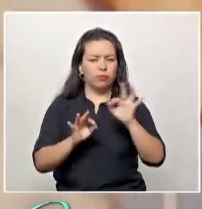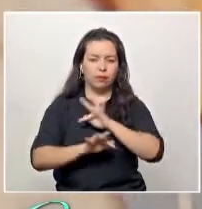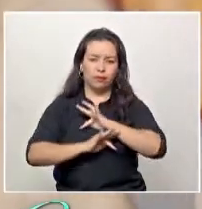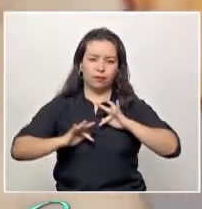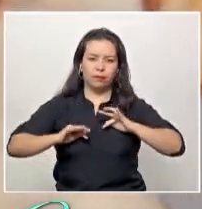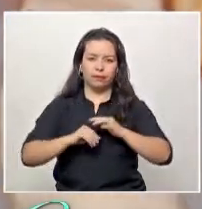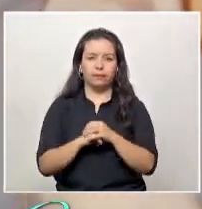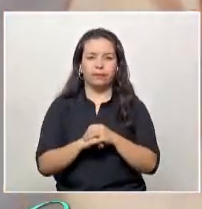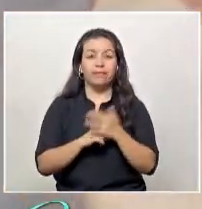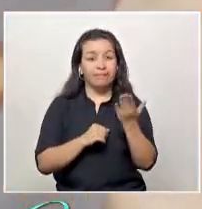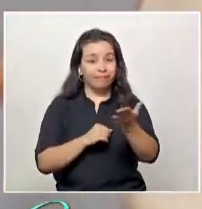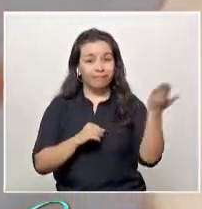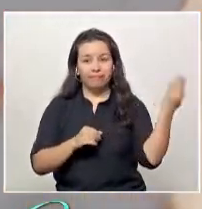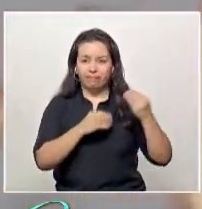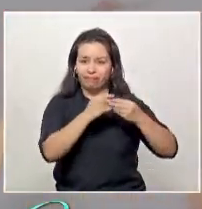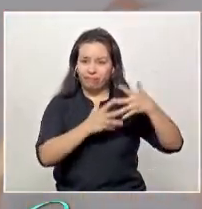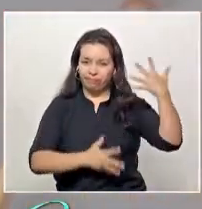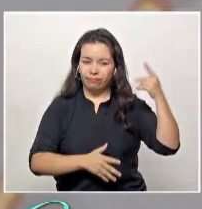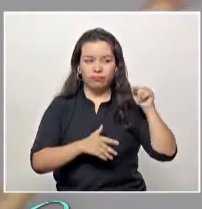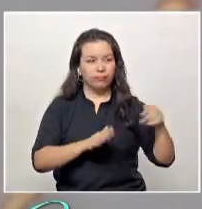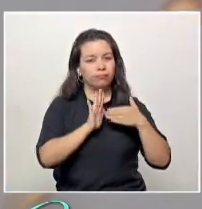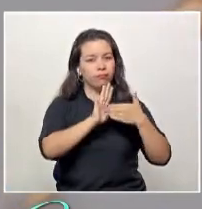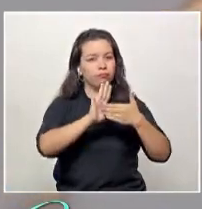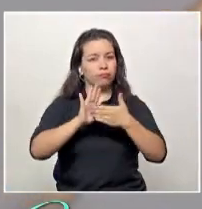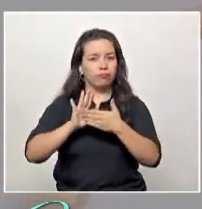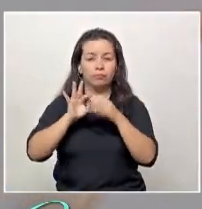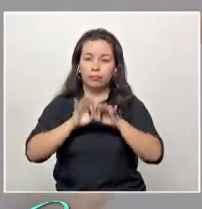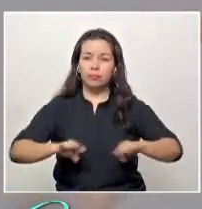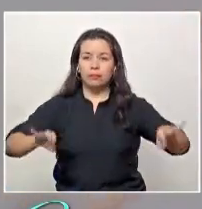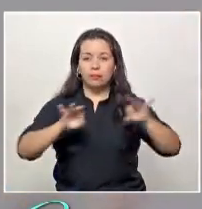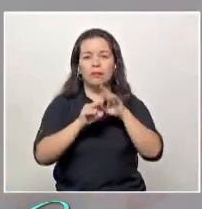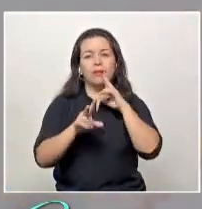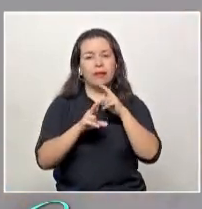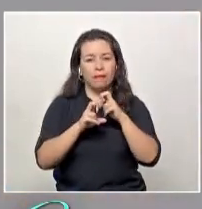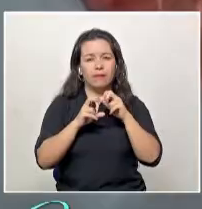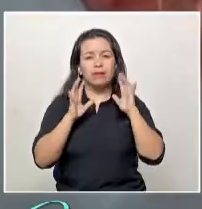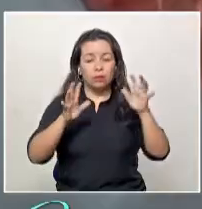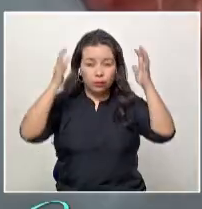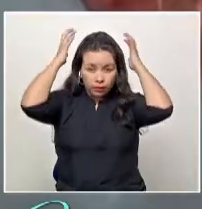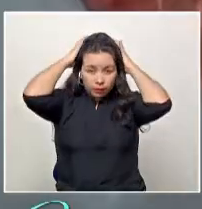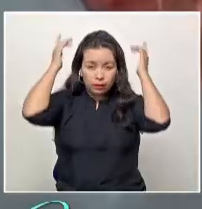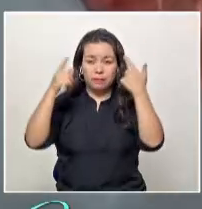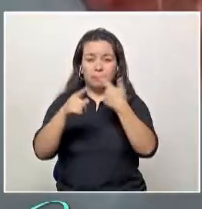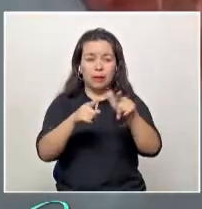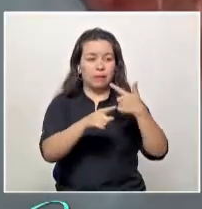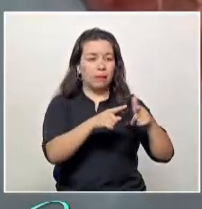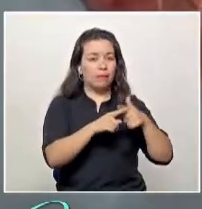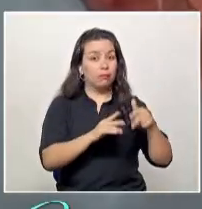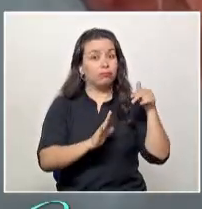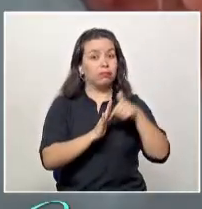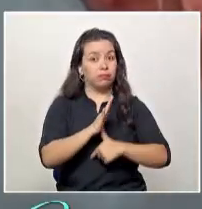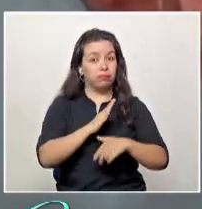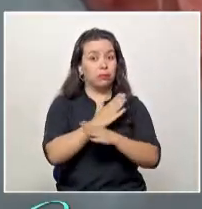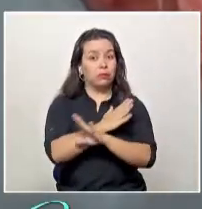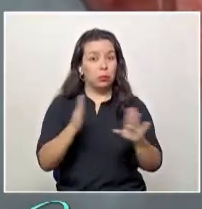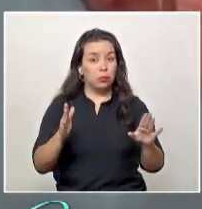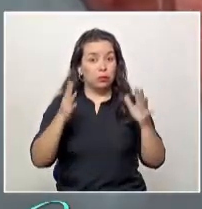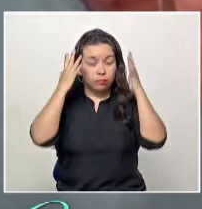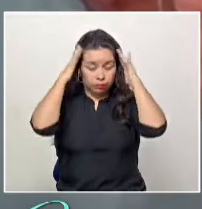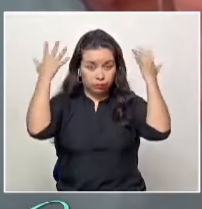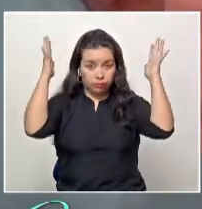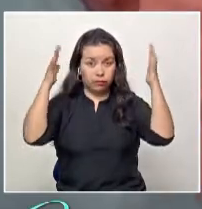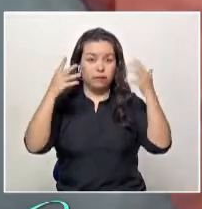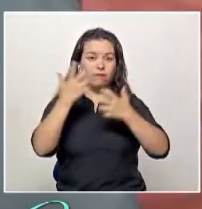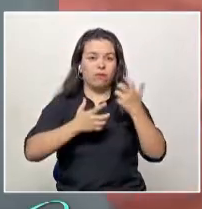tratamiento. Ahí ven ustedes toda esta parte importante, lo difícil que es entender el cerebro, cada una de las sinapsis, funciones y